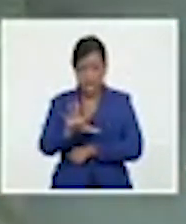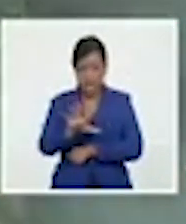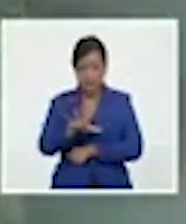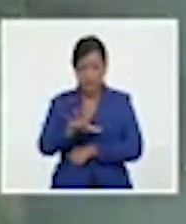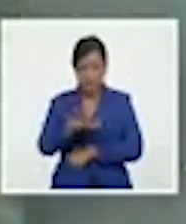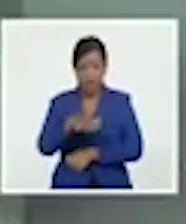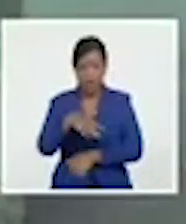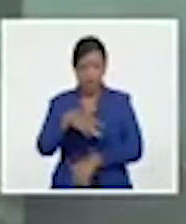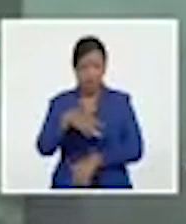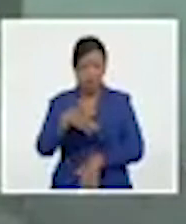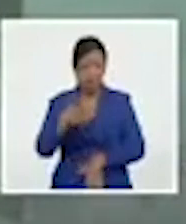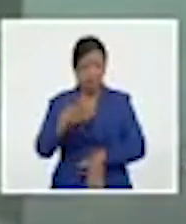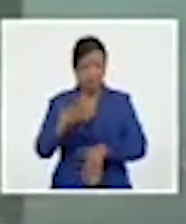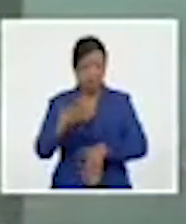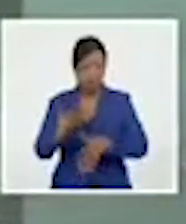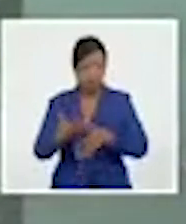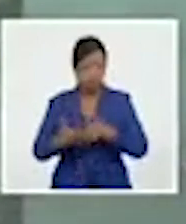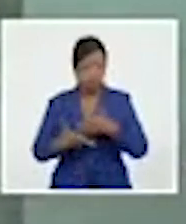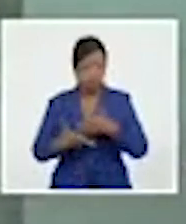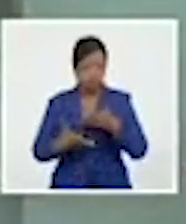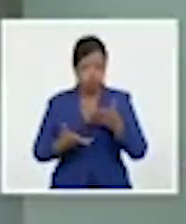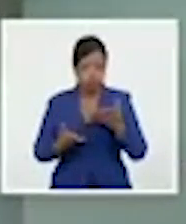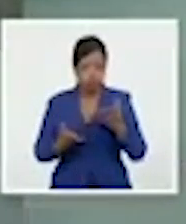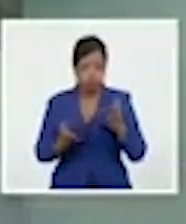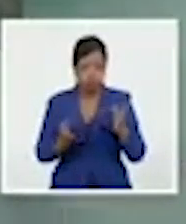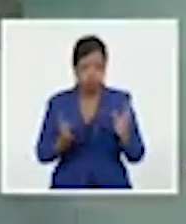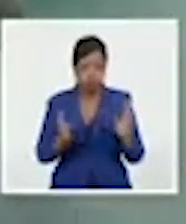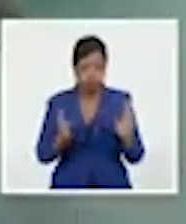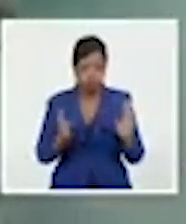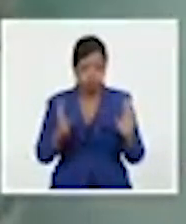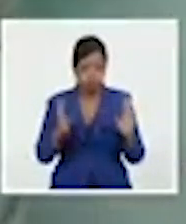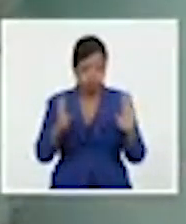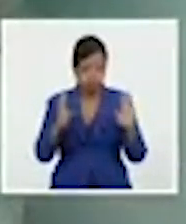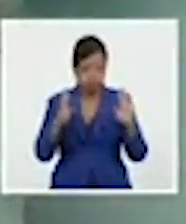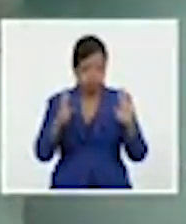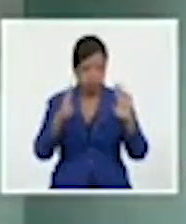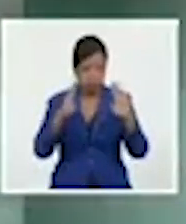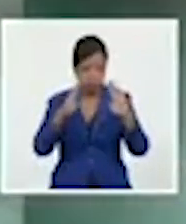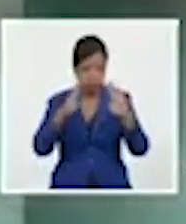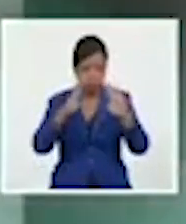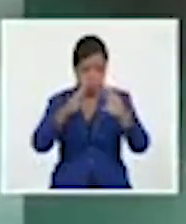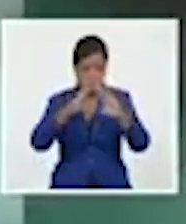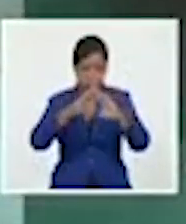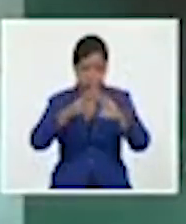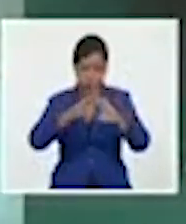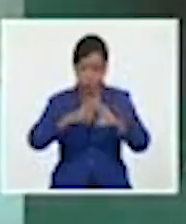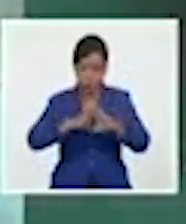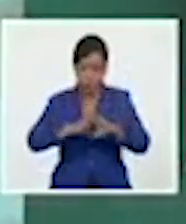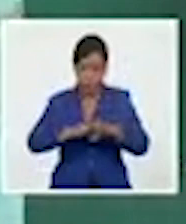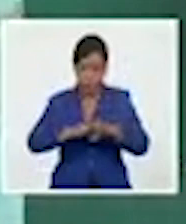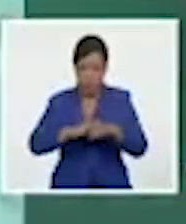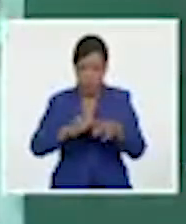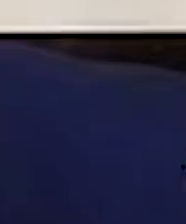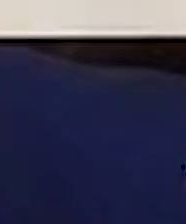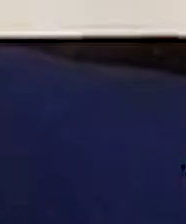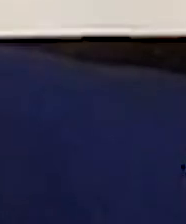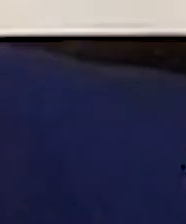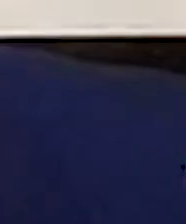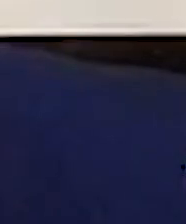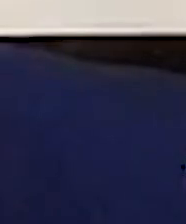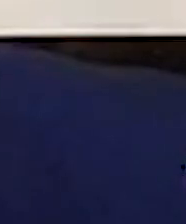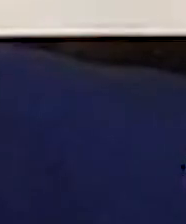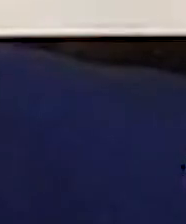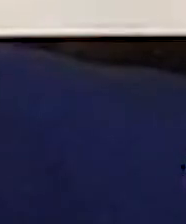un paciente como lo hace este supuesto doctor con Luis Manuel Otero Alcántara? ¿No es